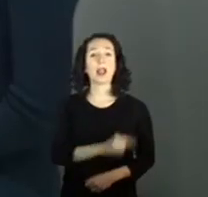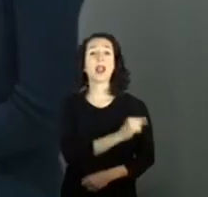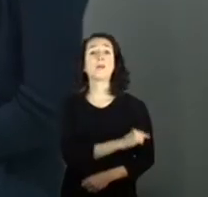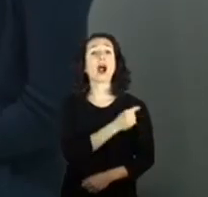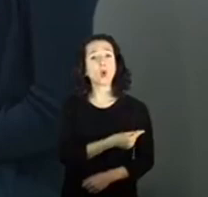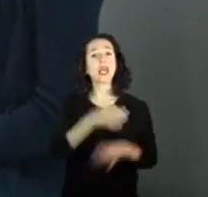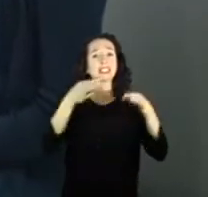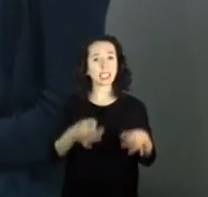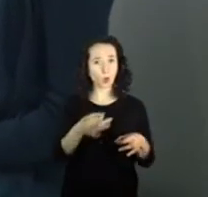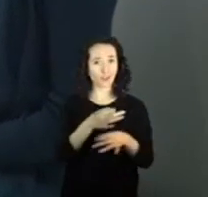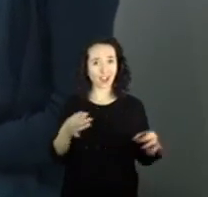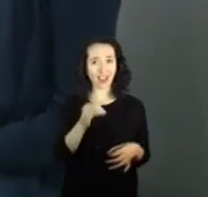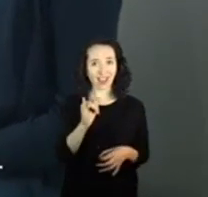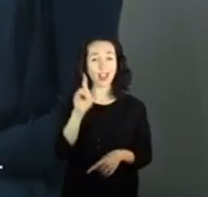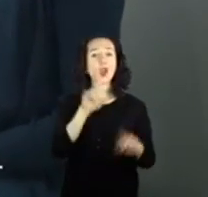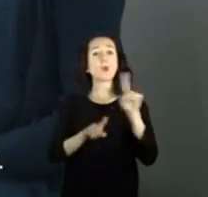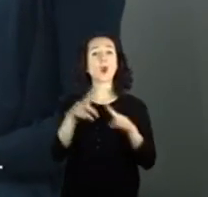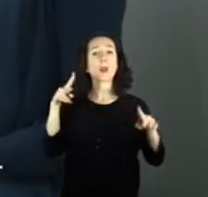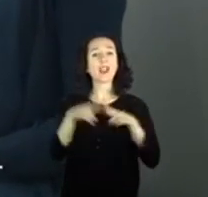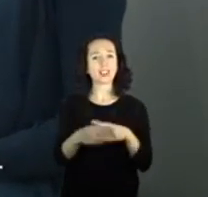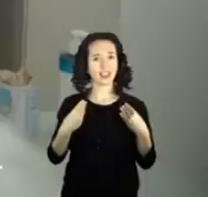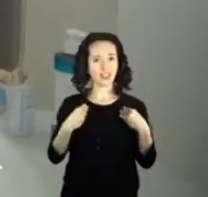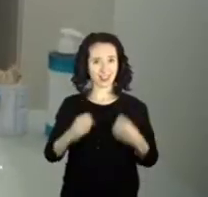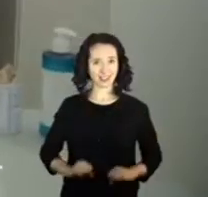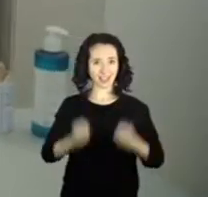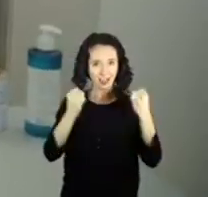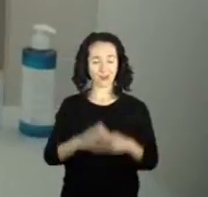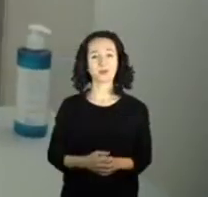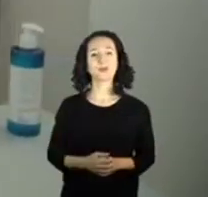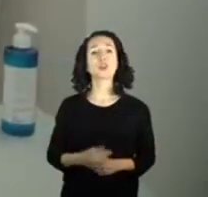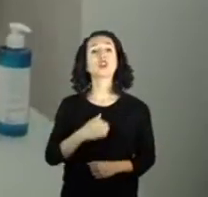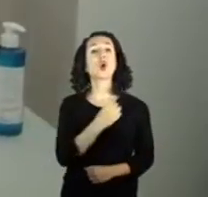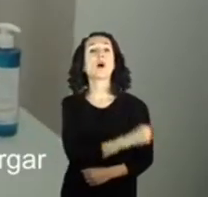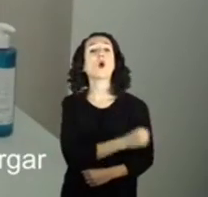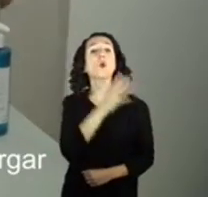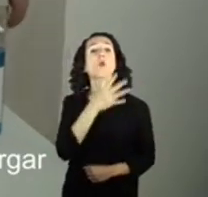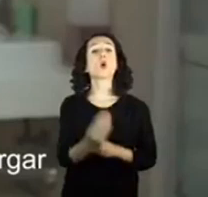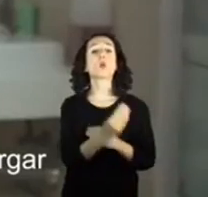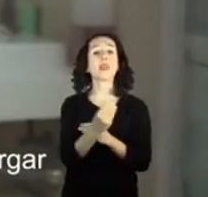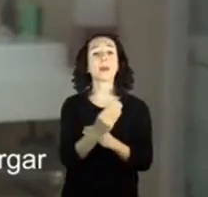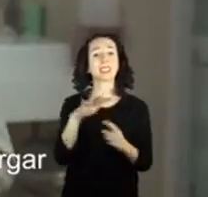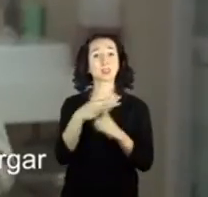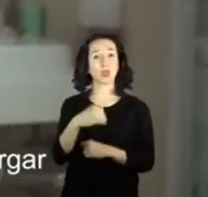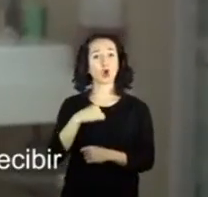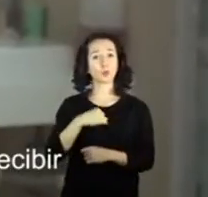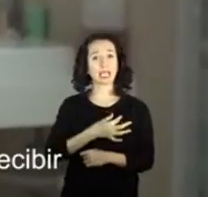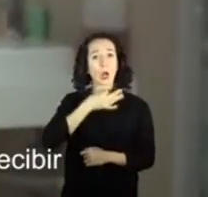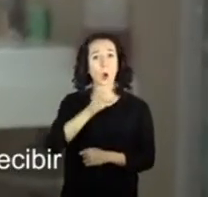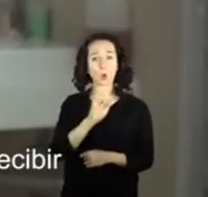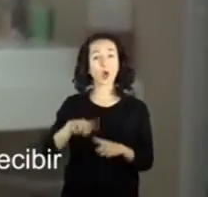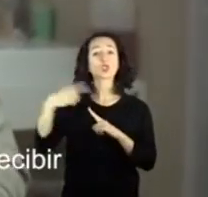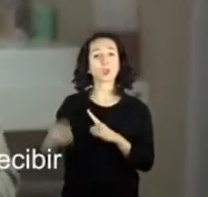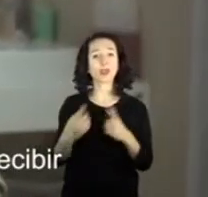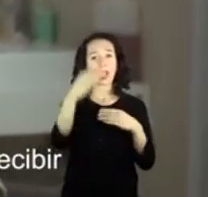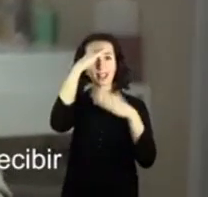vacunemos. Existe una vacuna segura y eficaz que evita complicaciones y salva vidas. Yo me vacuno para cuidarme y no sobrecargar el sistema